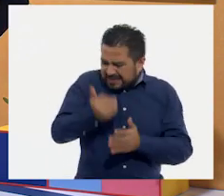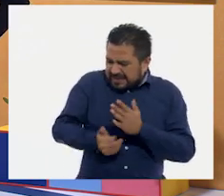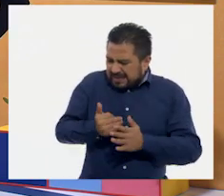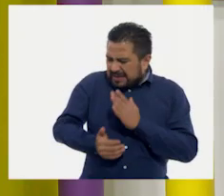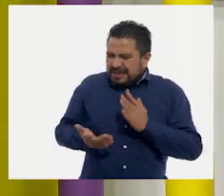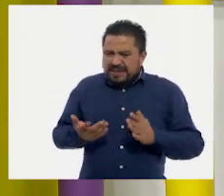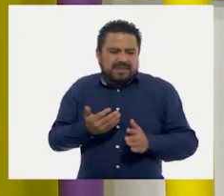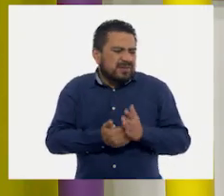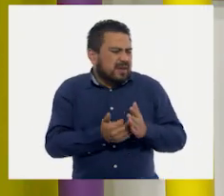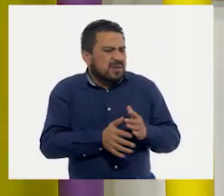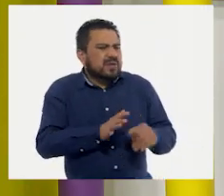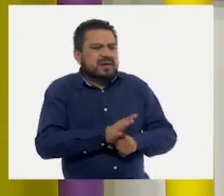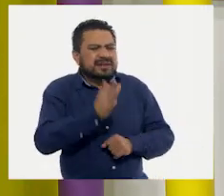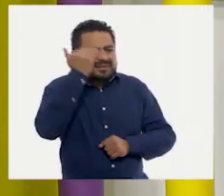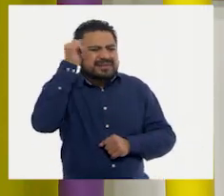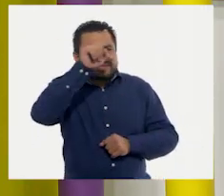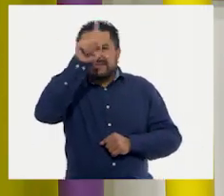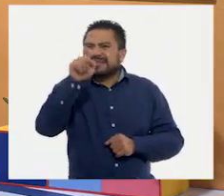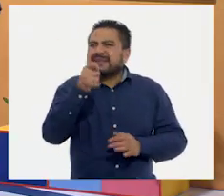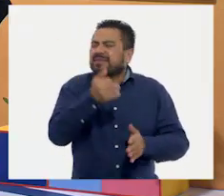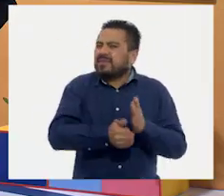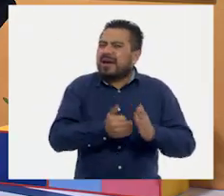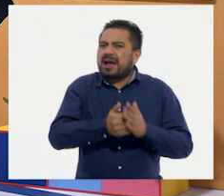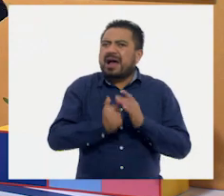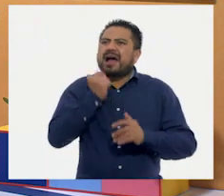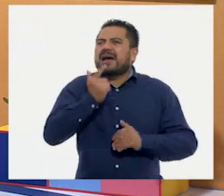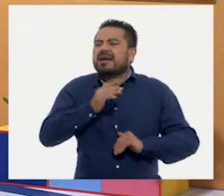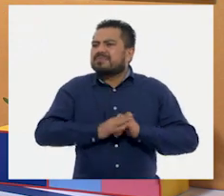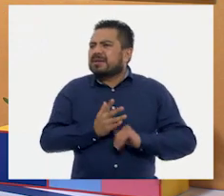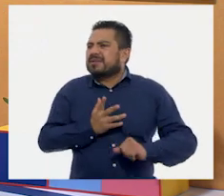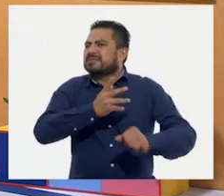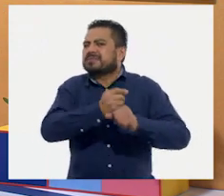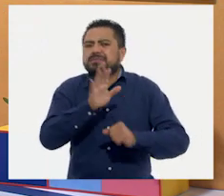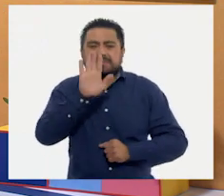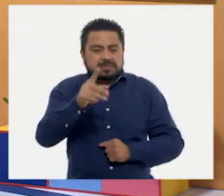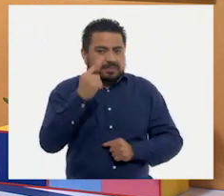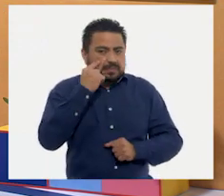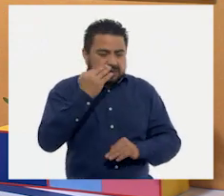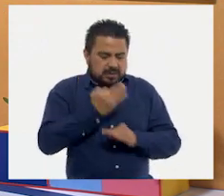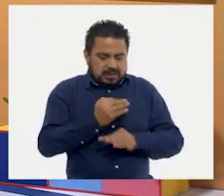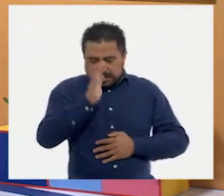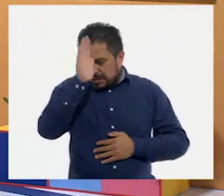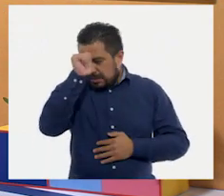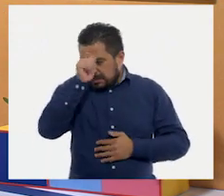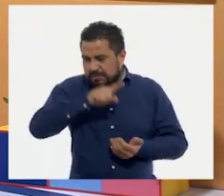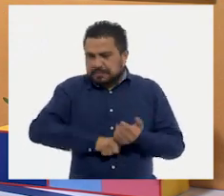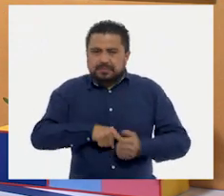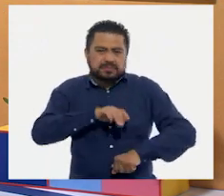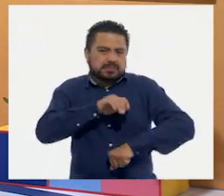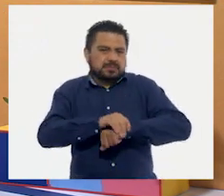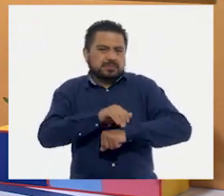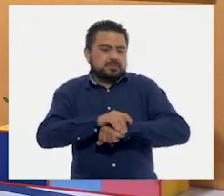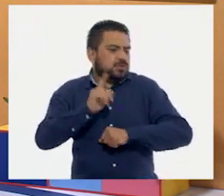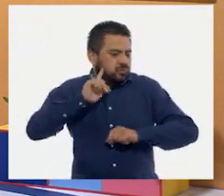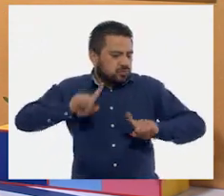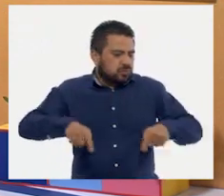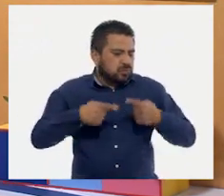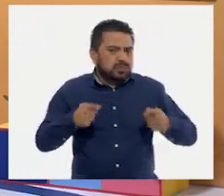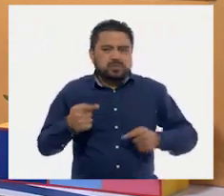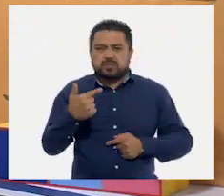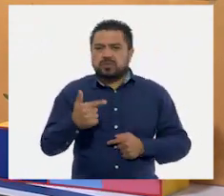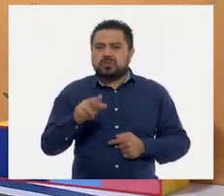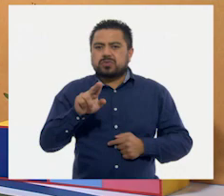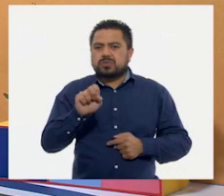faltará, profe? No lo sé, algo le falta a nuestra secuencia. Pero fíjate que me acordé que nuestro amigo músico